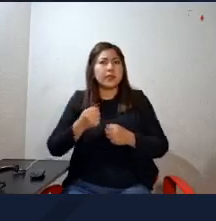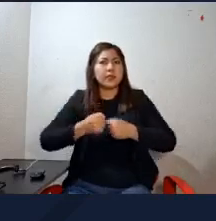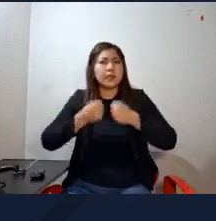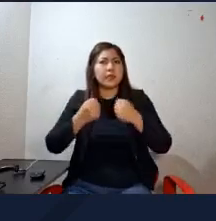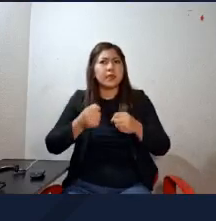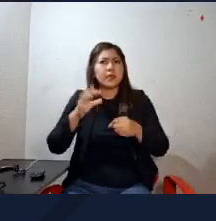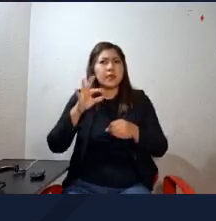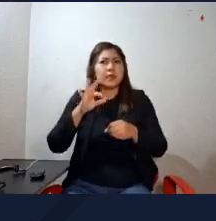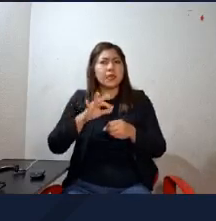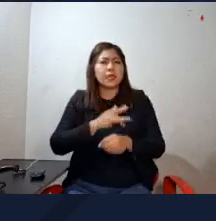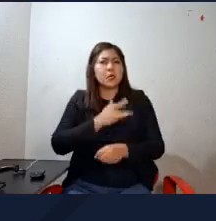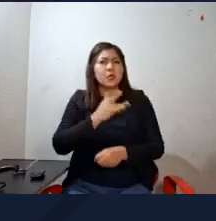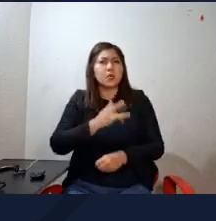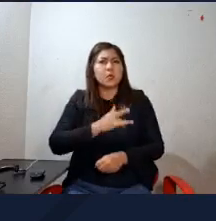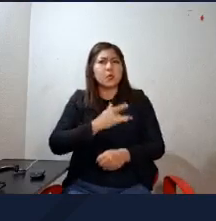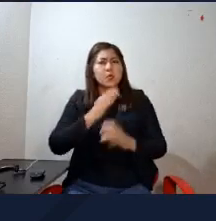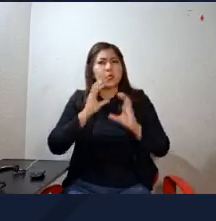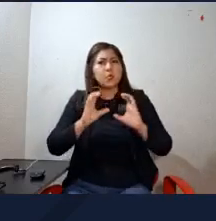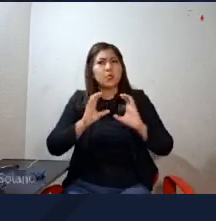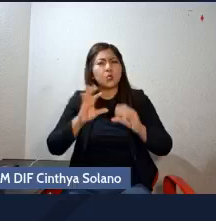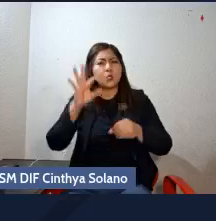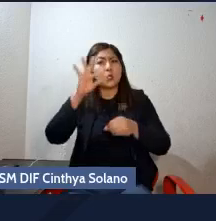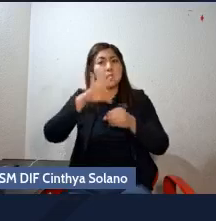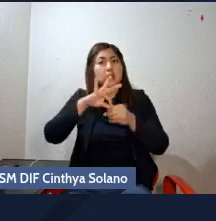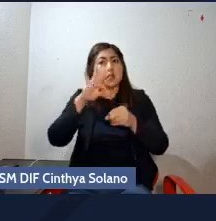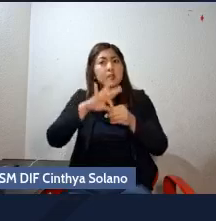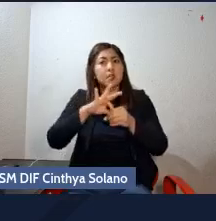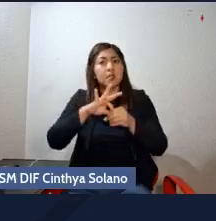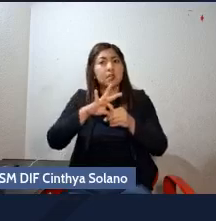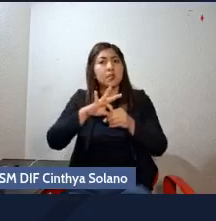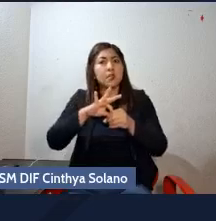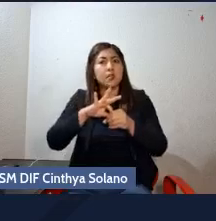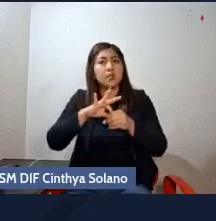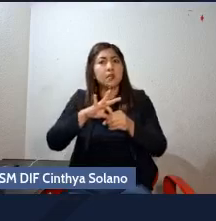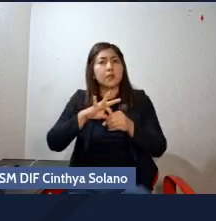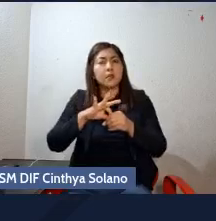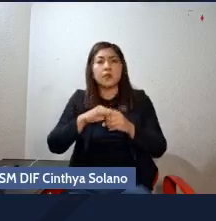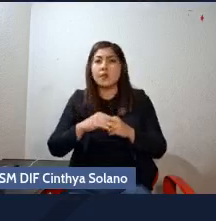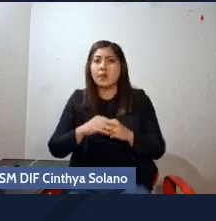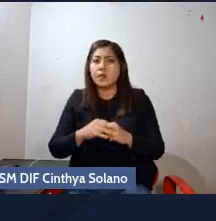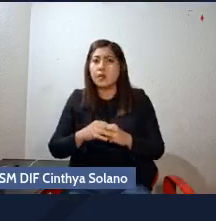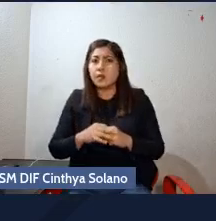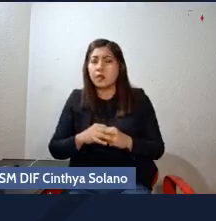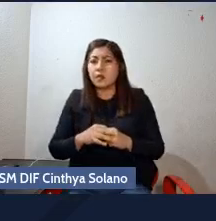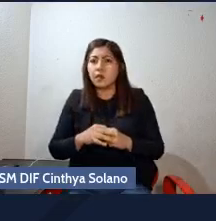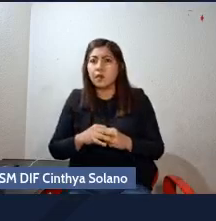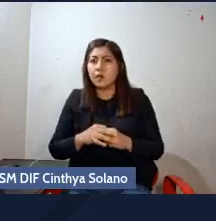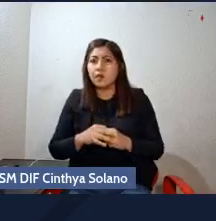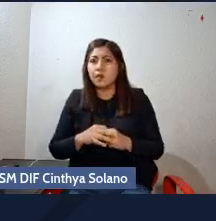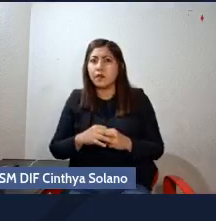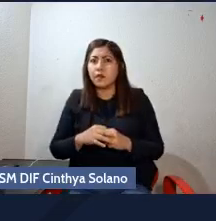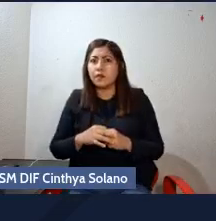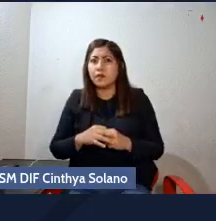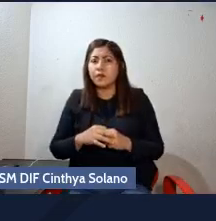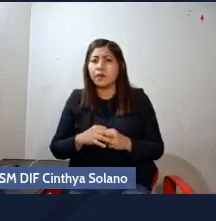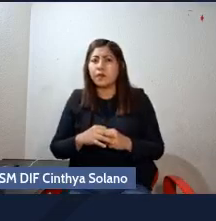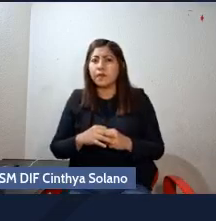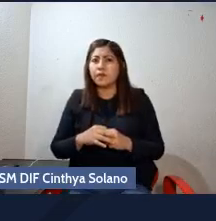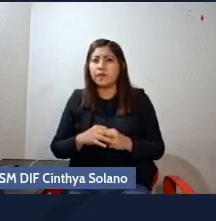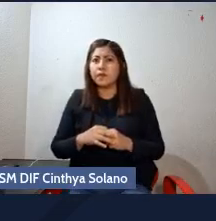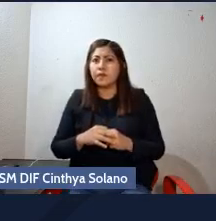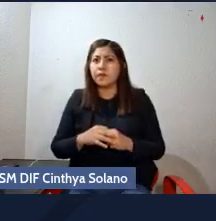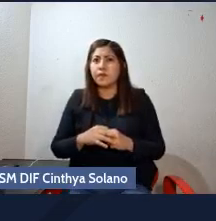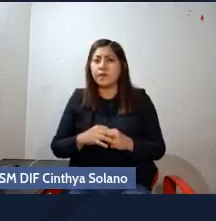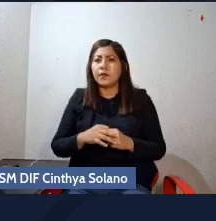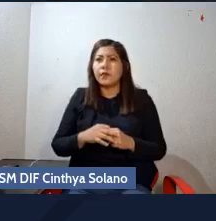Que entiendo muchas veces también por las cosas por este miedo, pero bueno, pues entiendo a ti que todos los datos personales pues, están